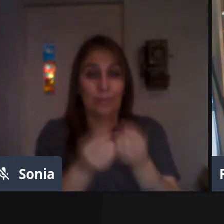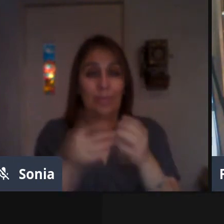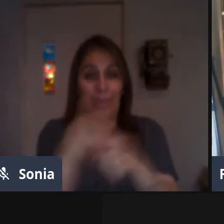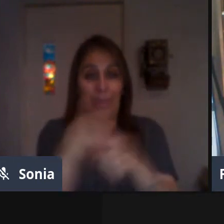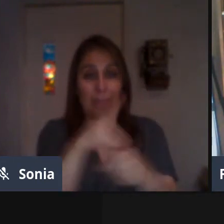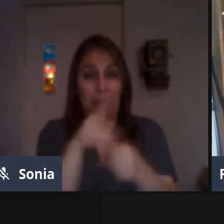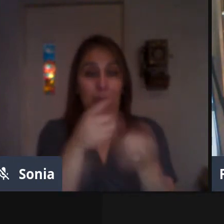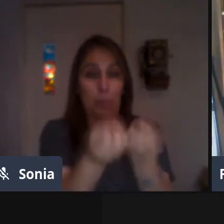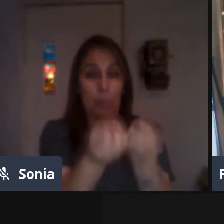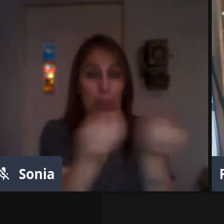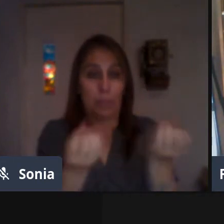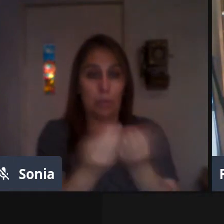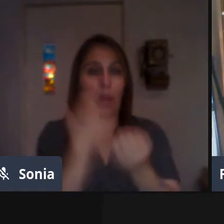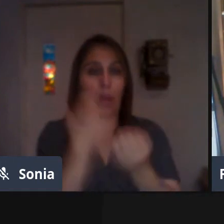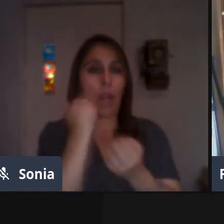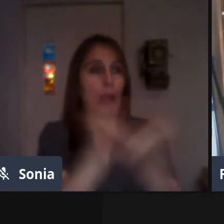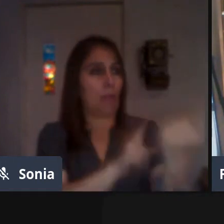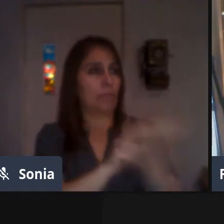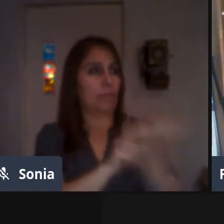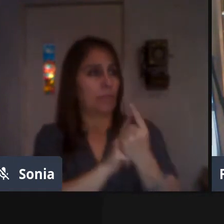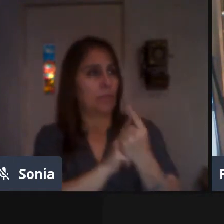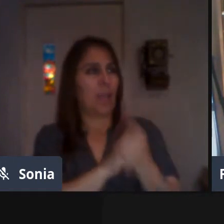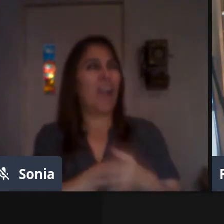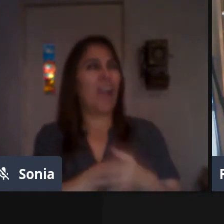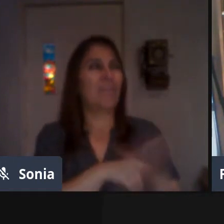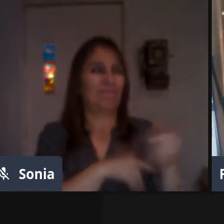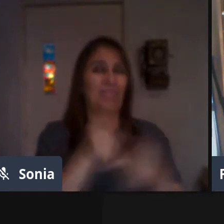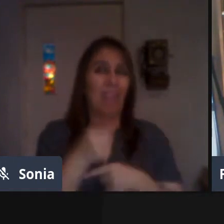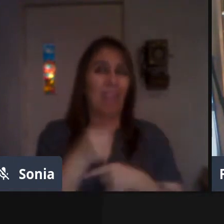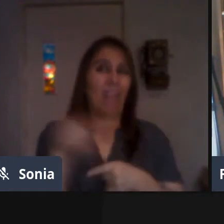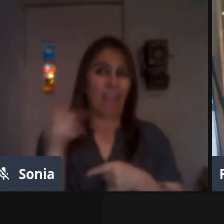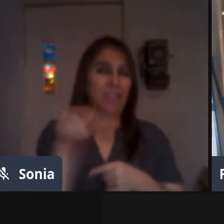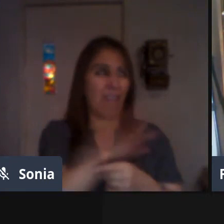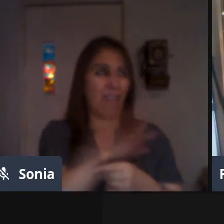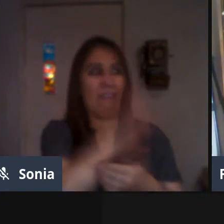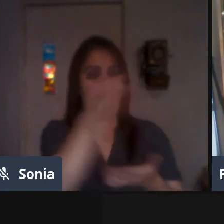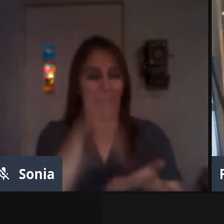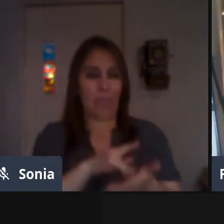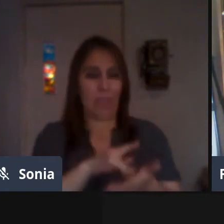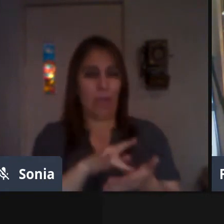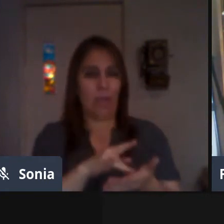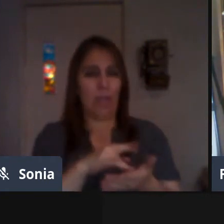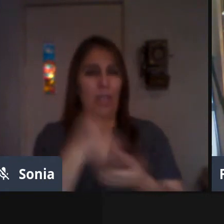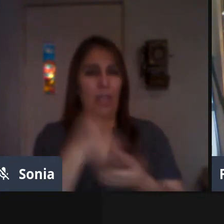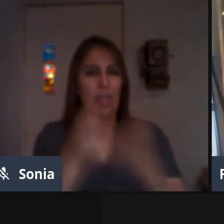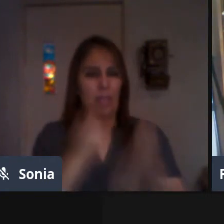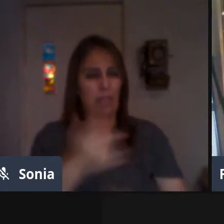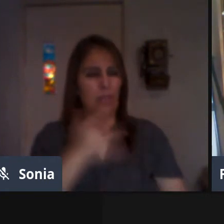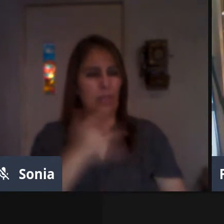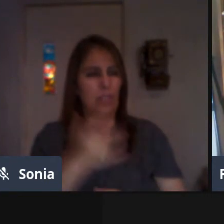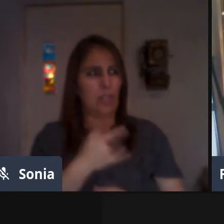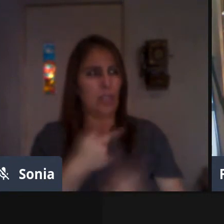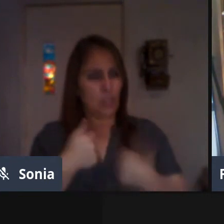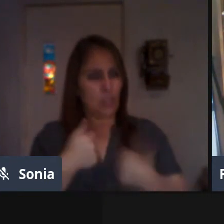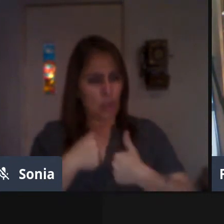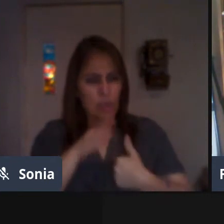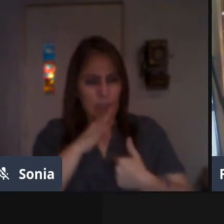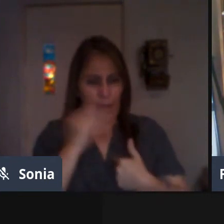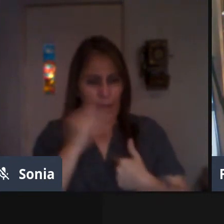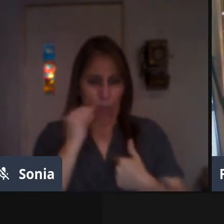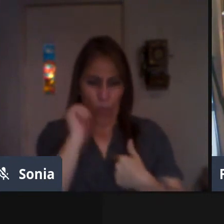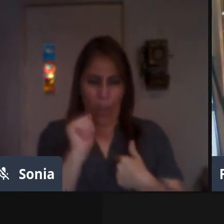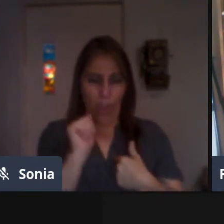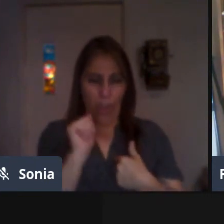este ruido me hizo sentir lo que soy yo como mujer no ay qué quiere decir eso